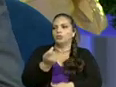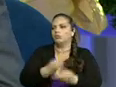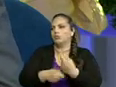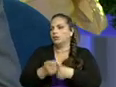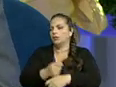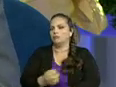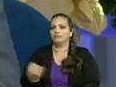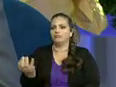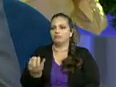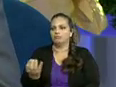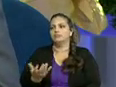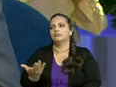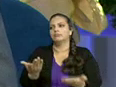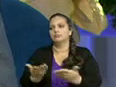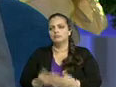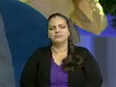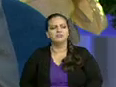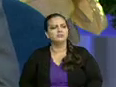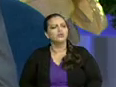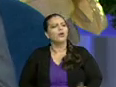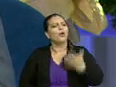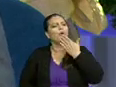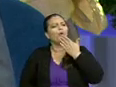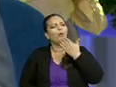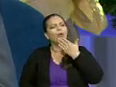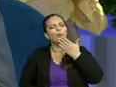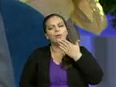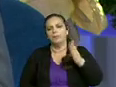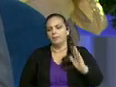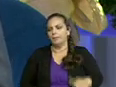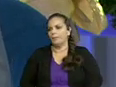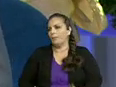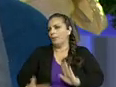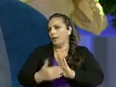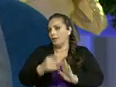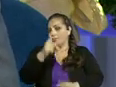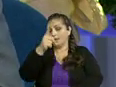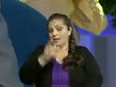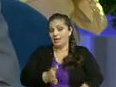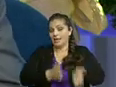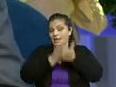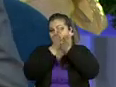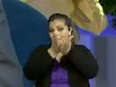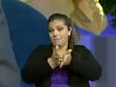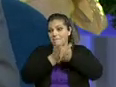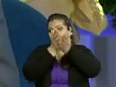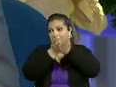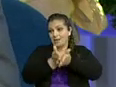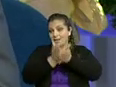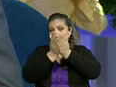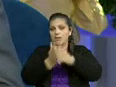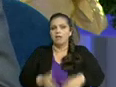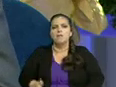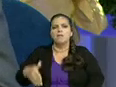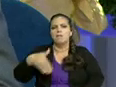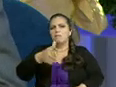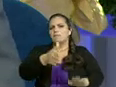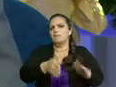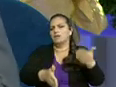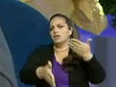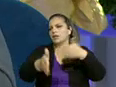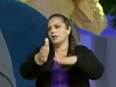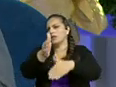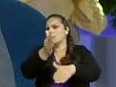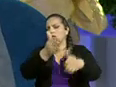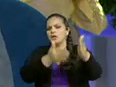tener nuevas prácticas y mejores prácticas para la pesca, regular el sector pesquero ecuatoriano. Para eso hemos trabajado